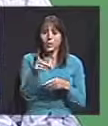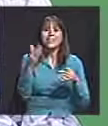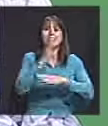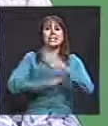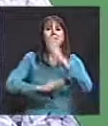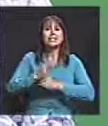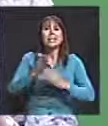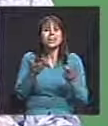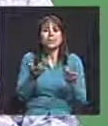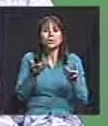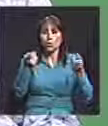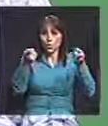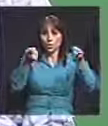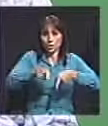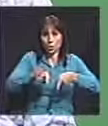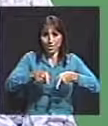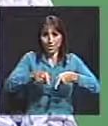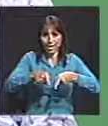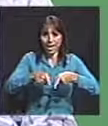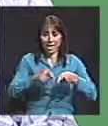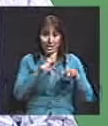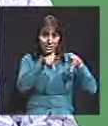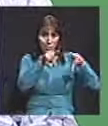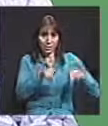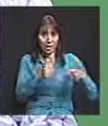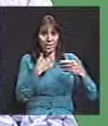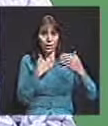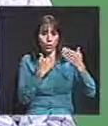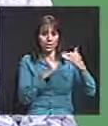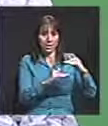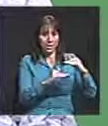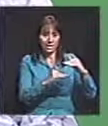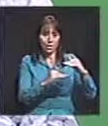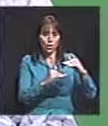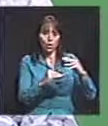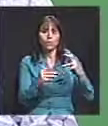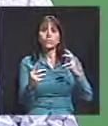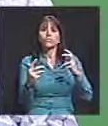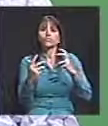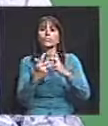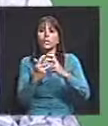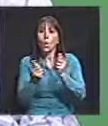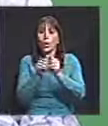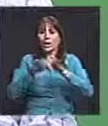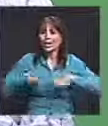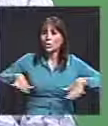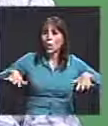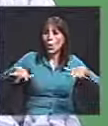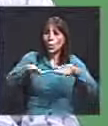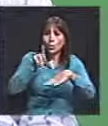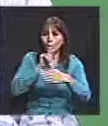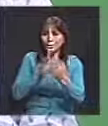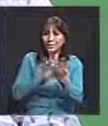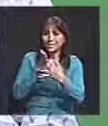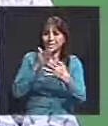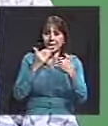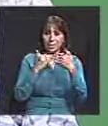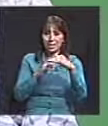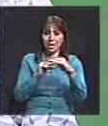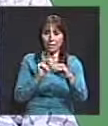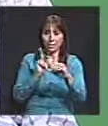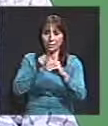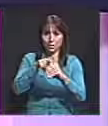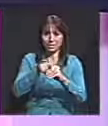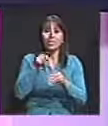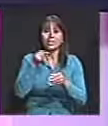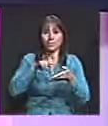consecuencia de la limitación de la persona con el entorno que le es inaccesible, ¿verdad?, y que le limita la participación. Y ese